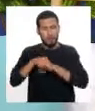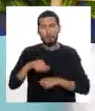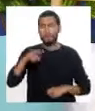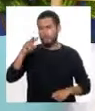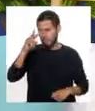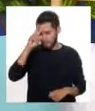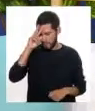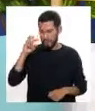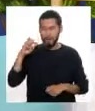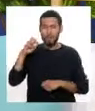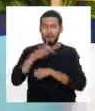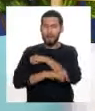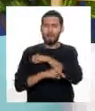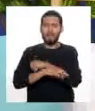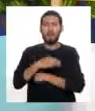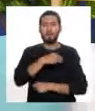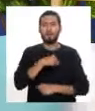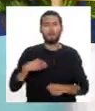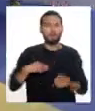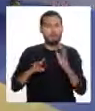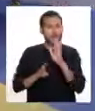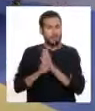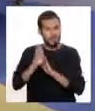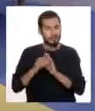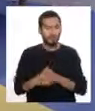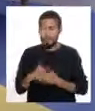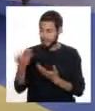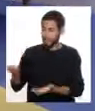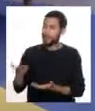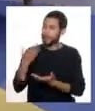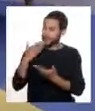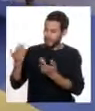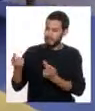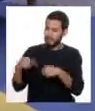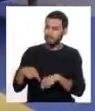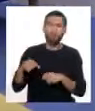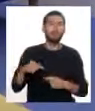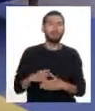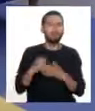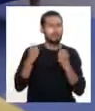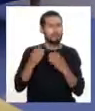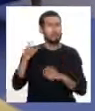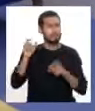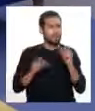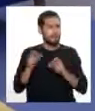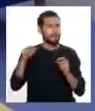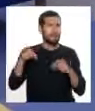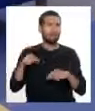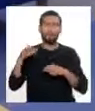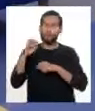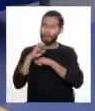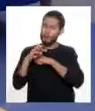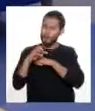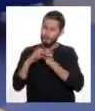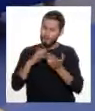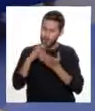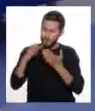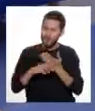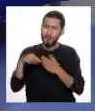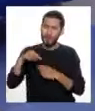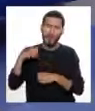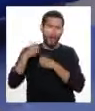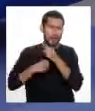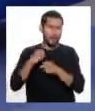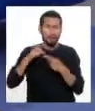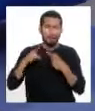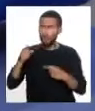del MIDIS. ¿Qué tal, Jorge? Un placer tenerte en Conecta Perú. Muchas personas, a pesar de los años que tiene este programa, no lo conocen. Me gustaría